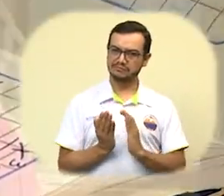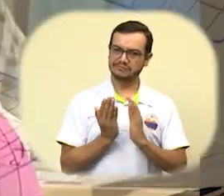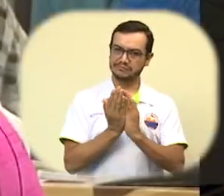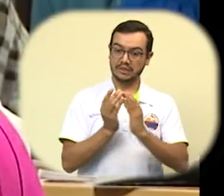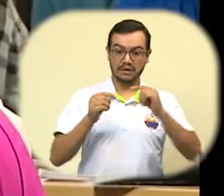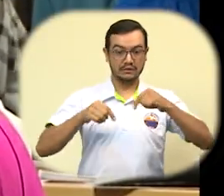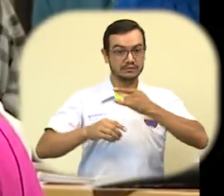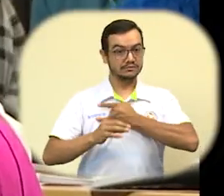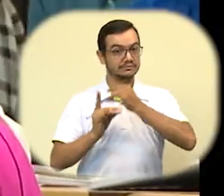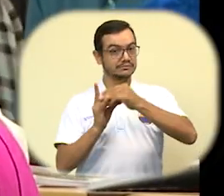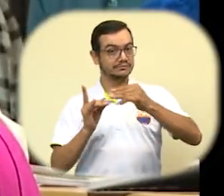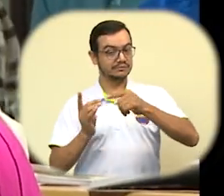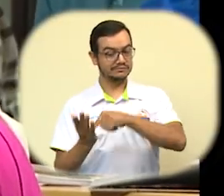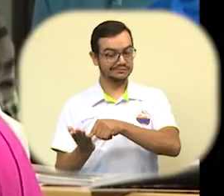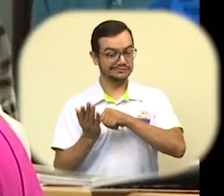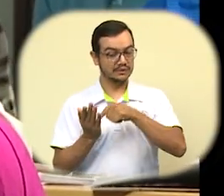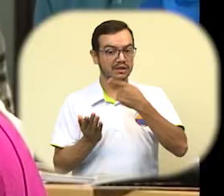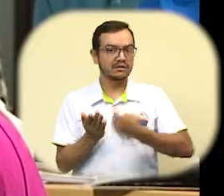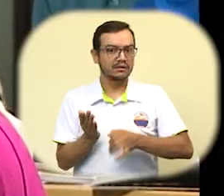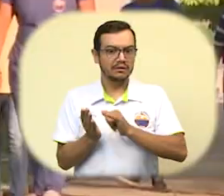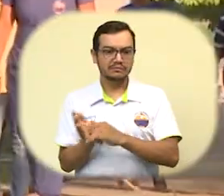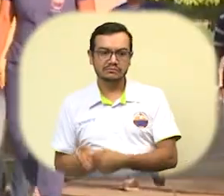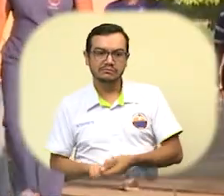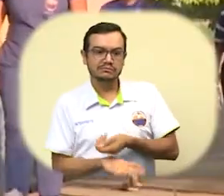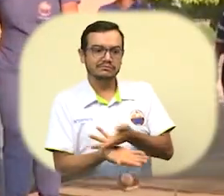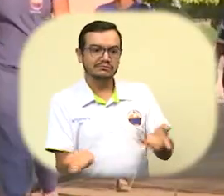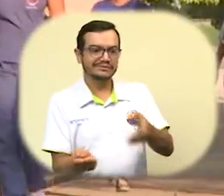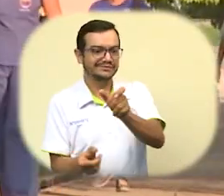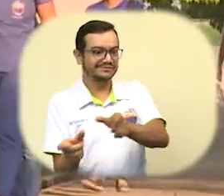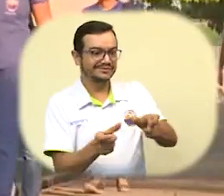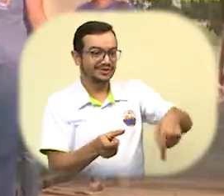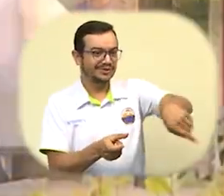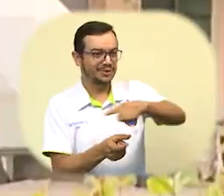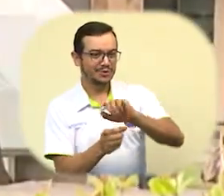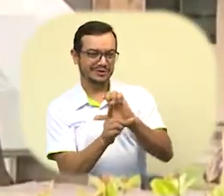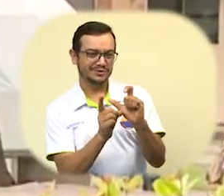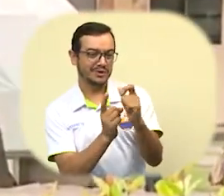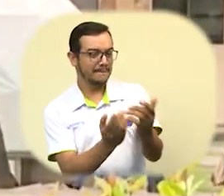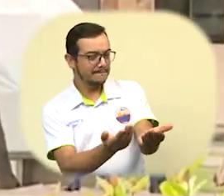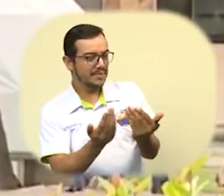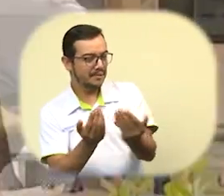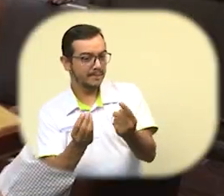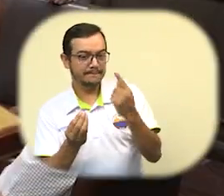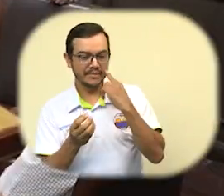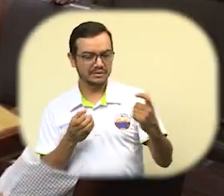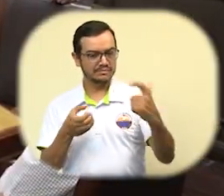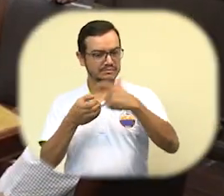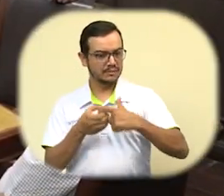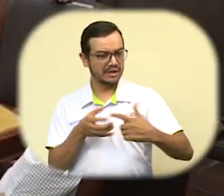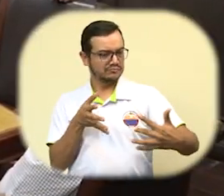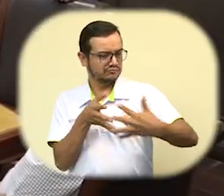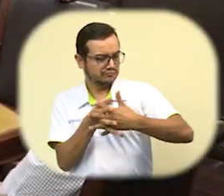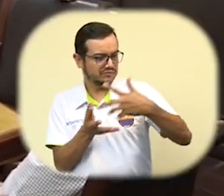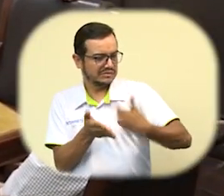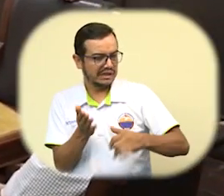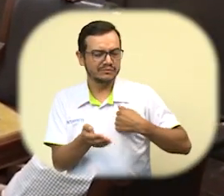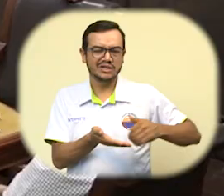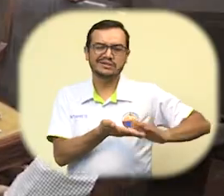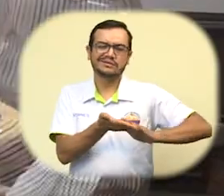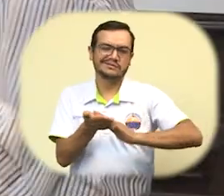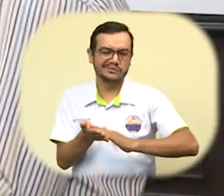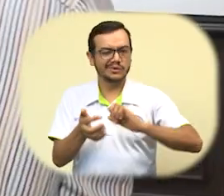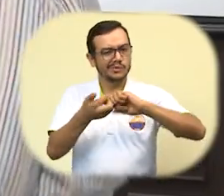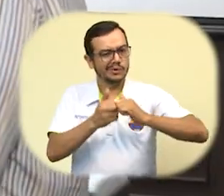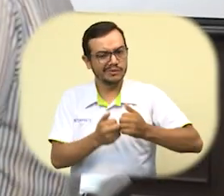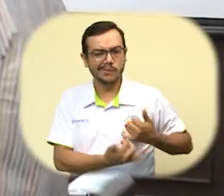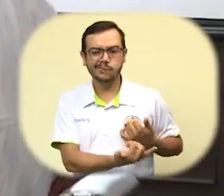alta calidad, esta Casa de Estudios Superiores propende por entregar a la ciudadanía una oferta de educación integral y pertinente para la solución de